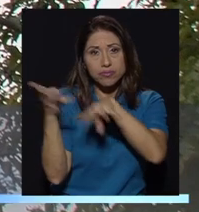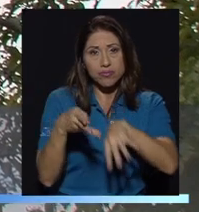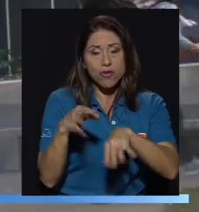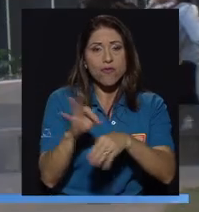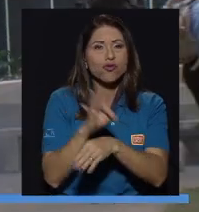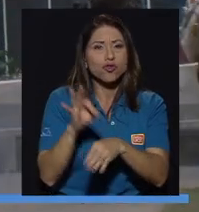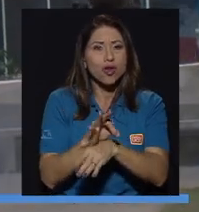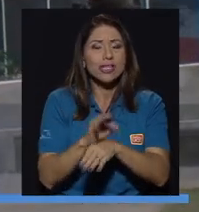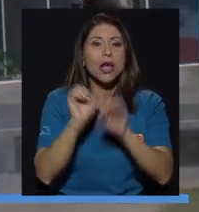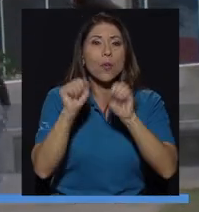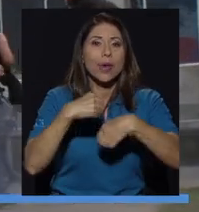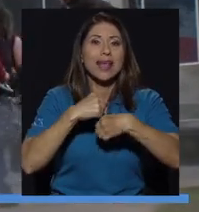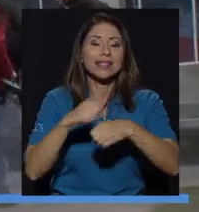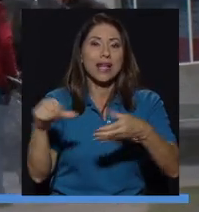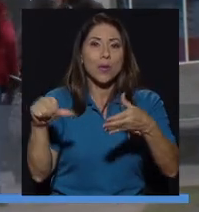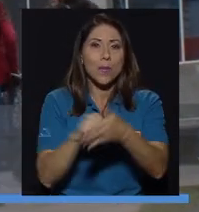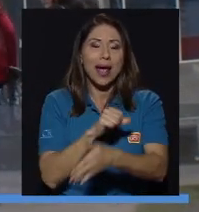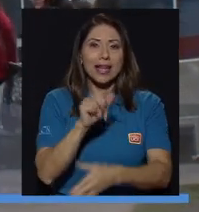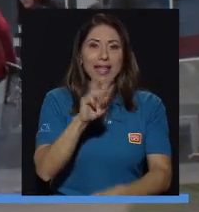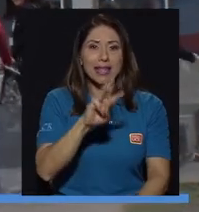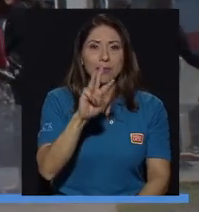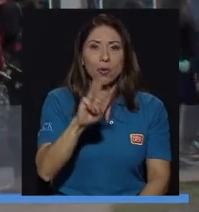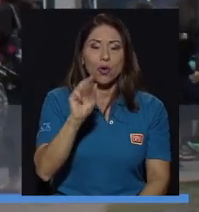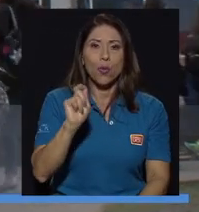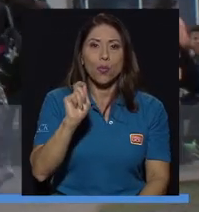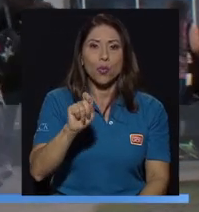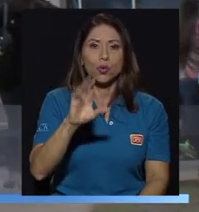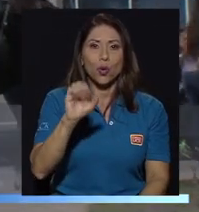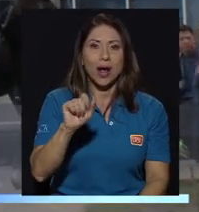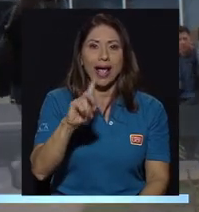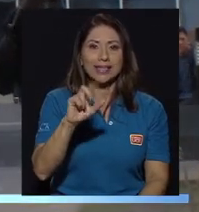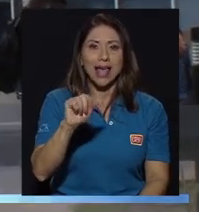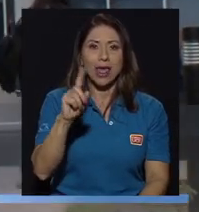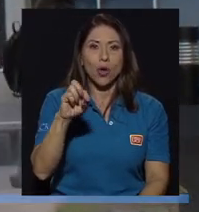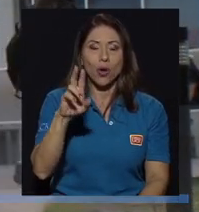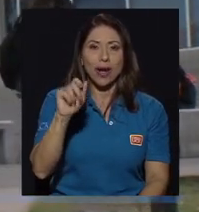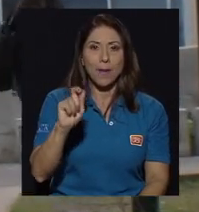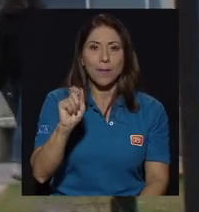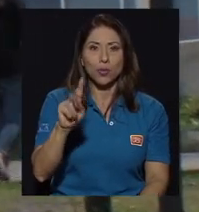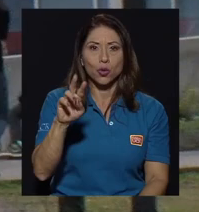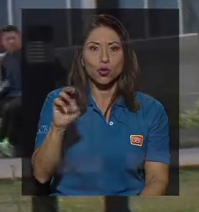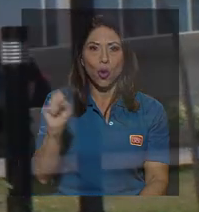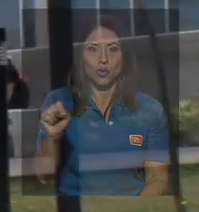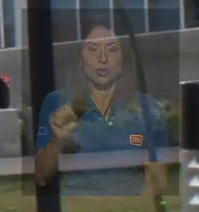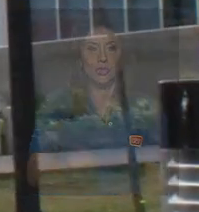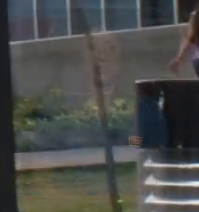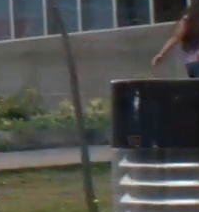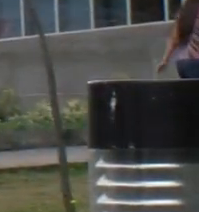funciones, puede visitar la página www.cazadora.rocks.